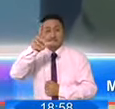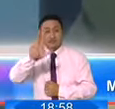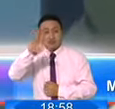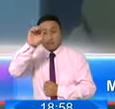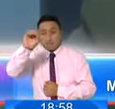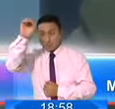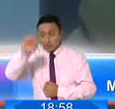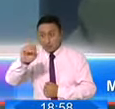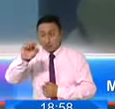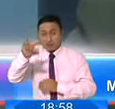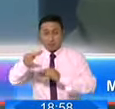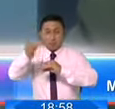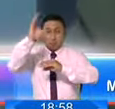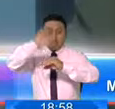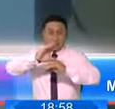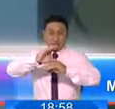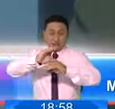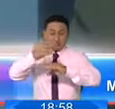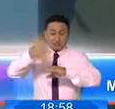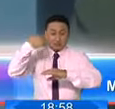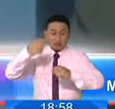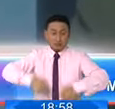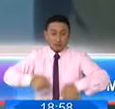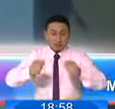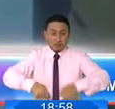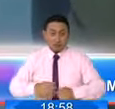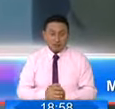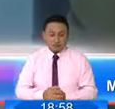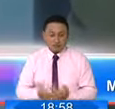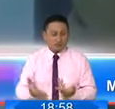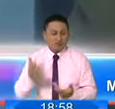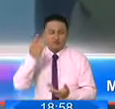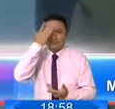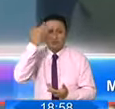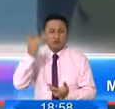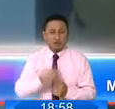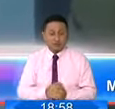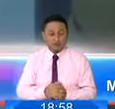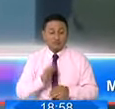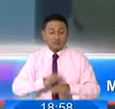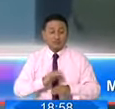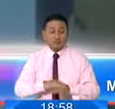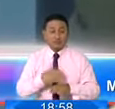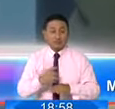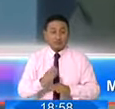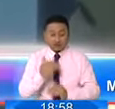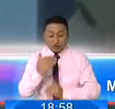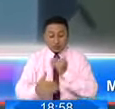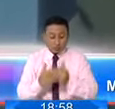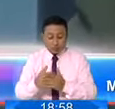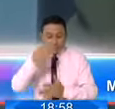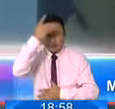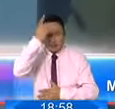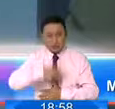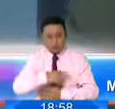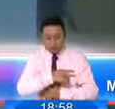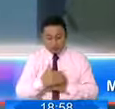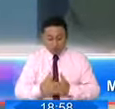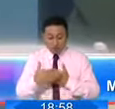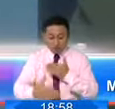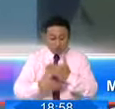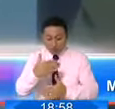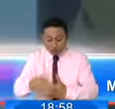663% más de lo que fue contratado. ¿Por qué? Porque se tomaron decisiones en el momento de la ejecución de la